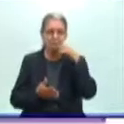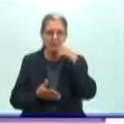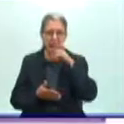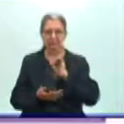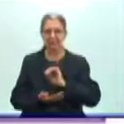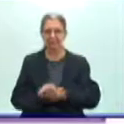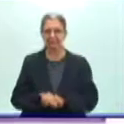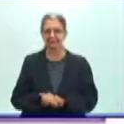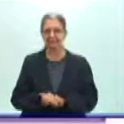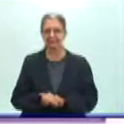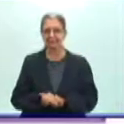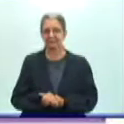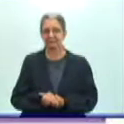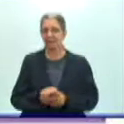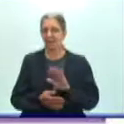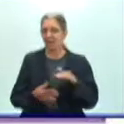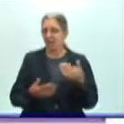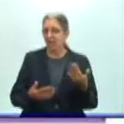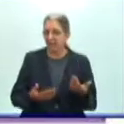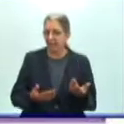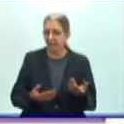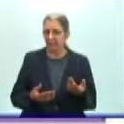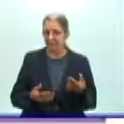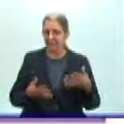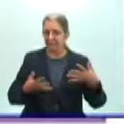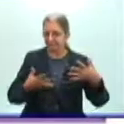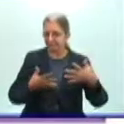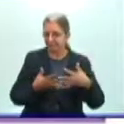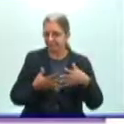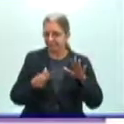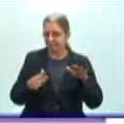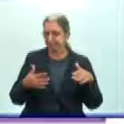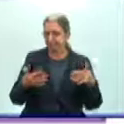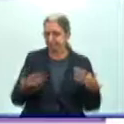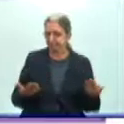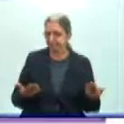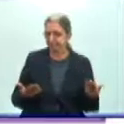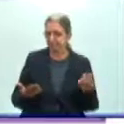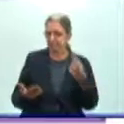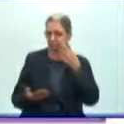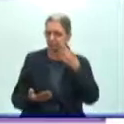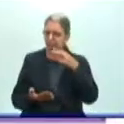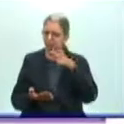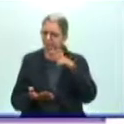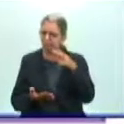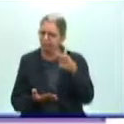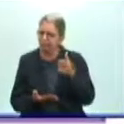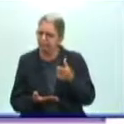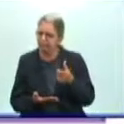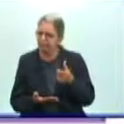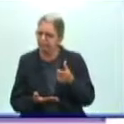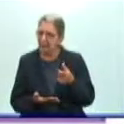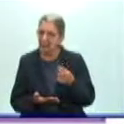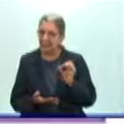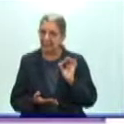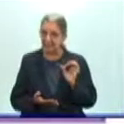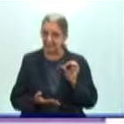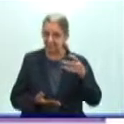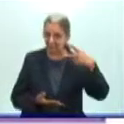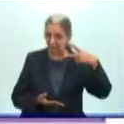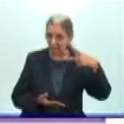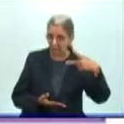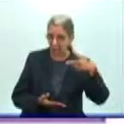rojo. ¿Qué podemos establecer entonces? Observa bien que este ángulo